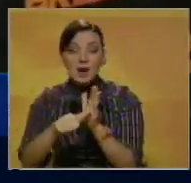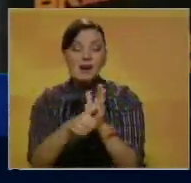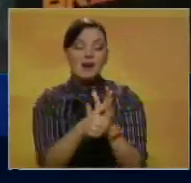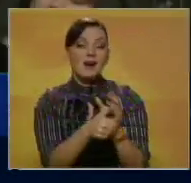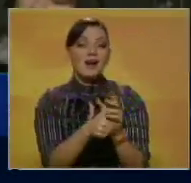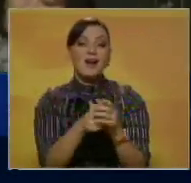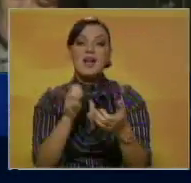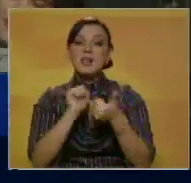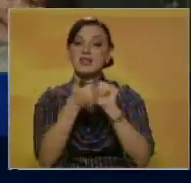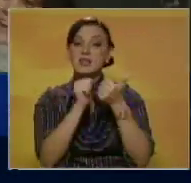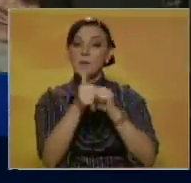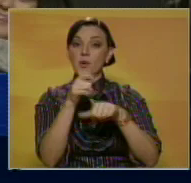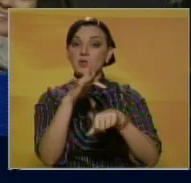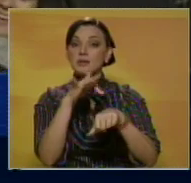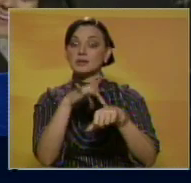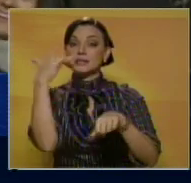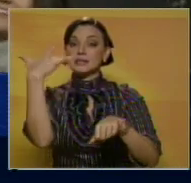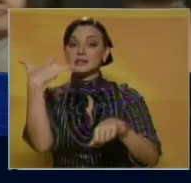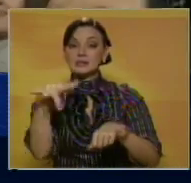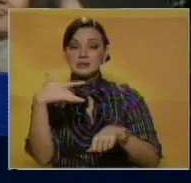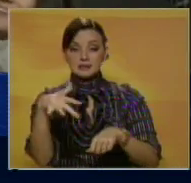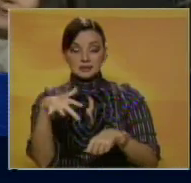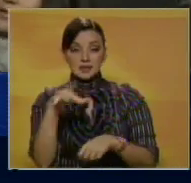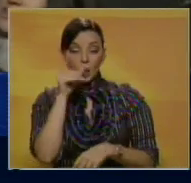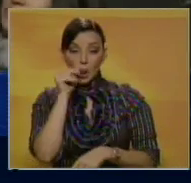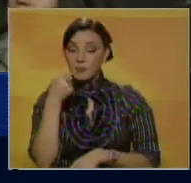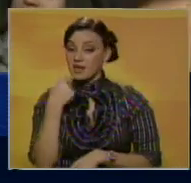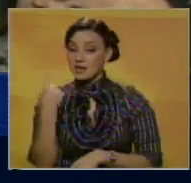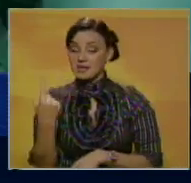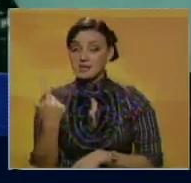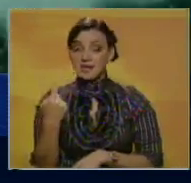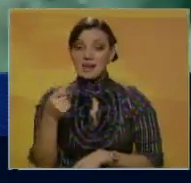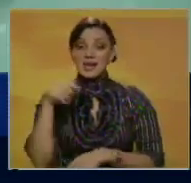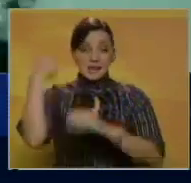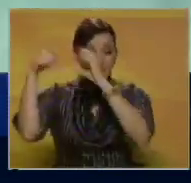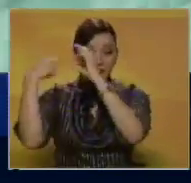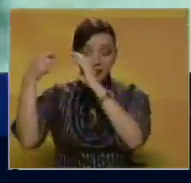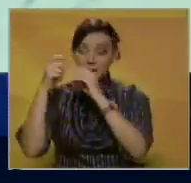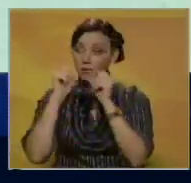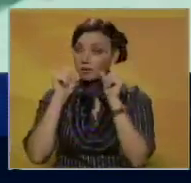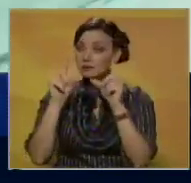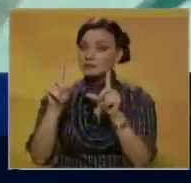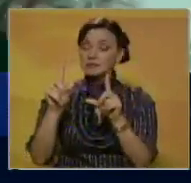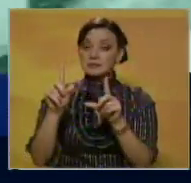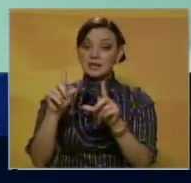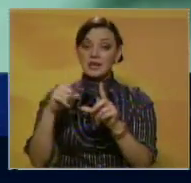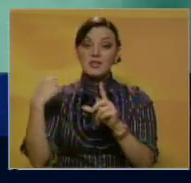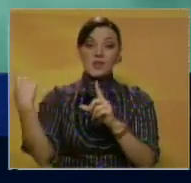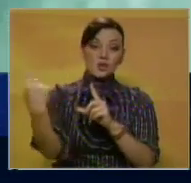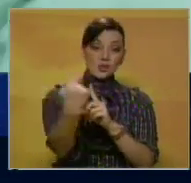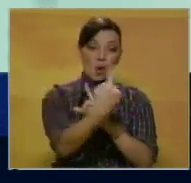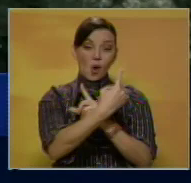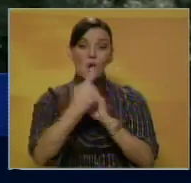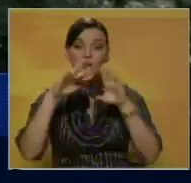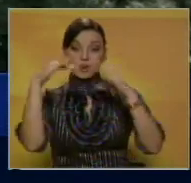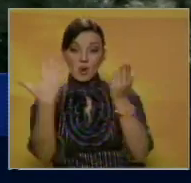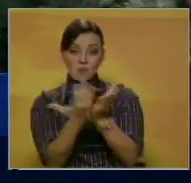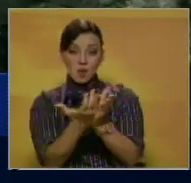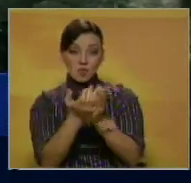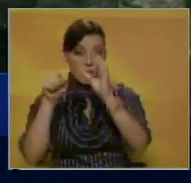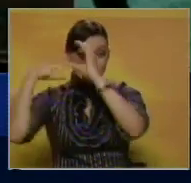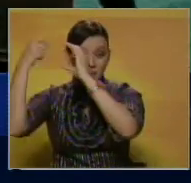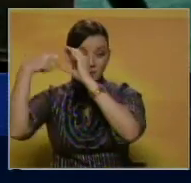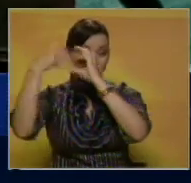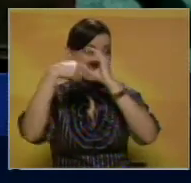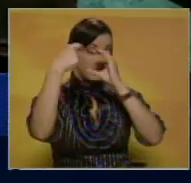con deportes de alto riesgo. Ramírez dijo que el rodaje le cambió la vida porque le dieron la vuelta al mundo con una experiencia cinematográfica única.